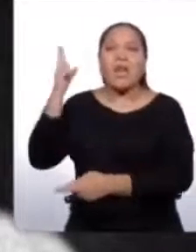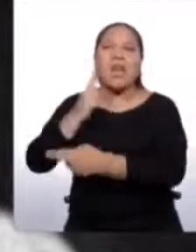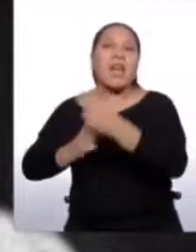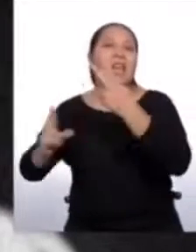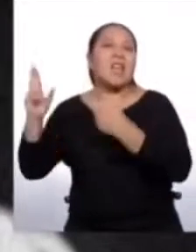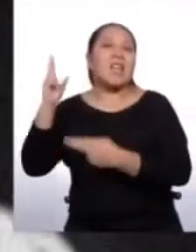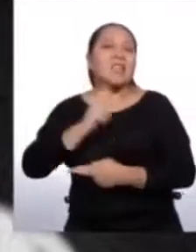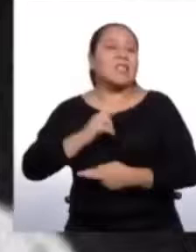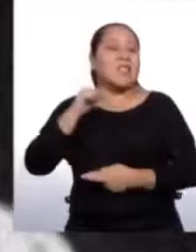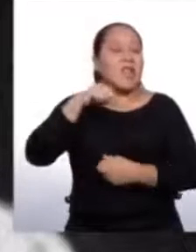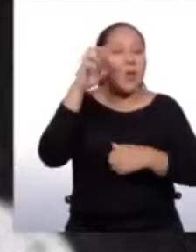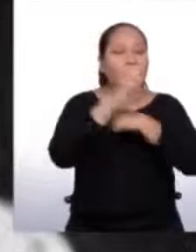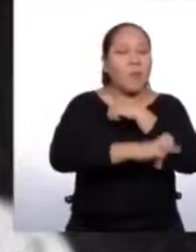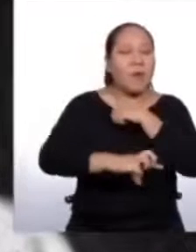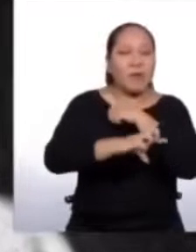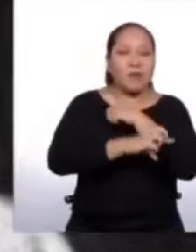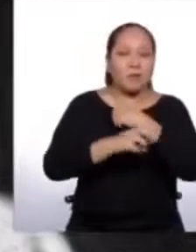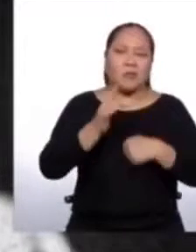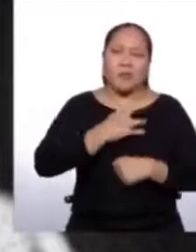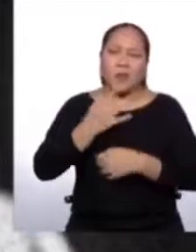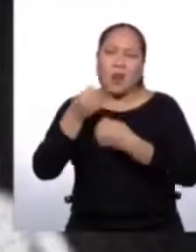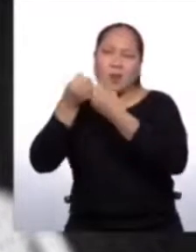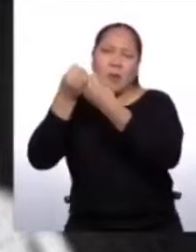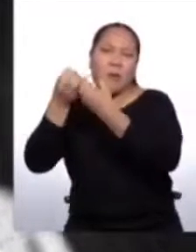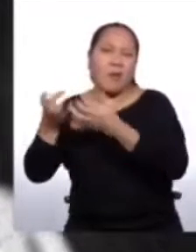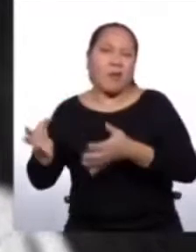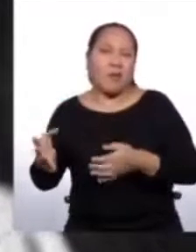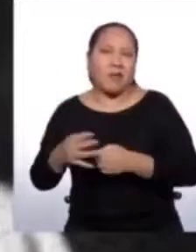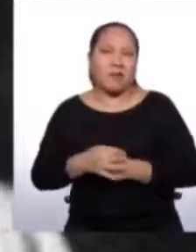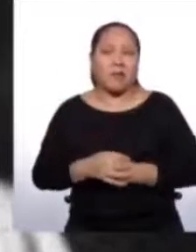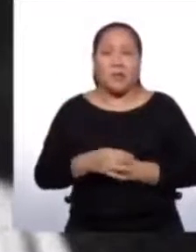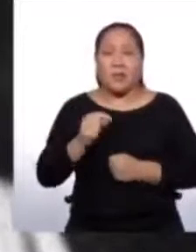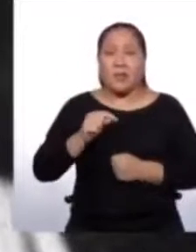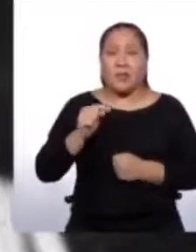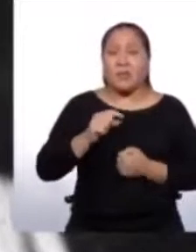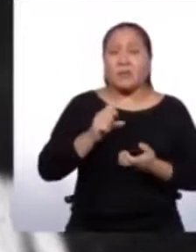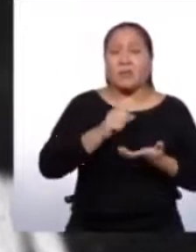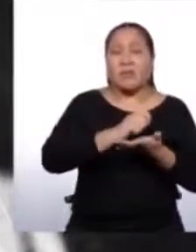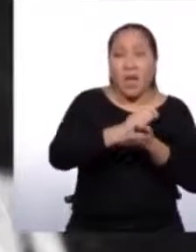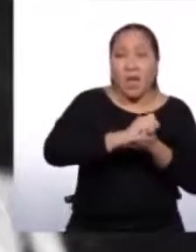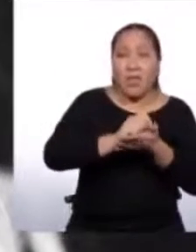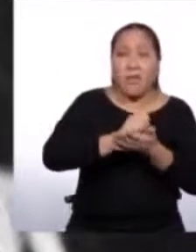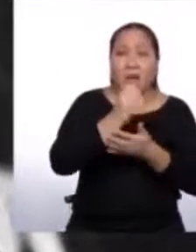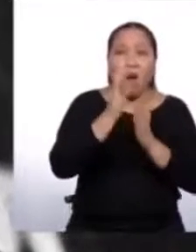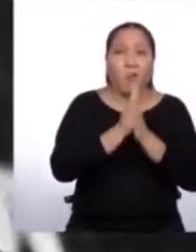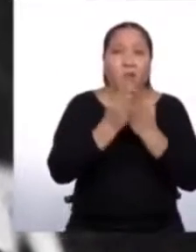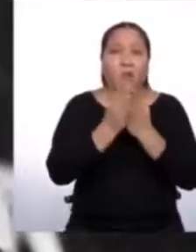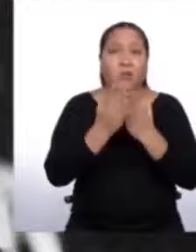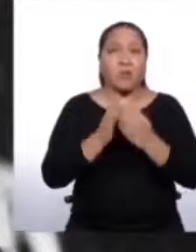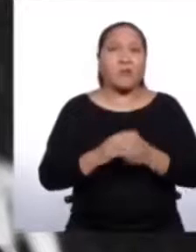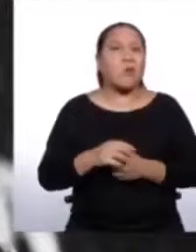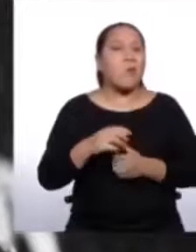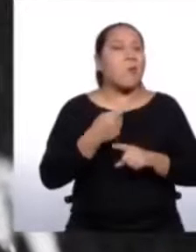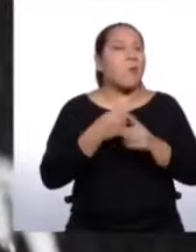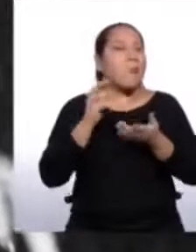perdido demasiado tiempo. Salvo quizá el empleado en escribir algunos libros, particularmente de cuentos.